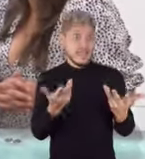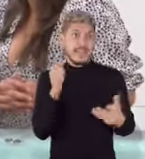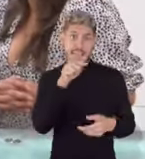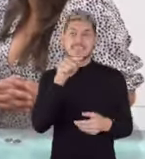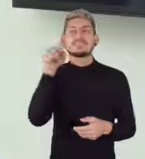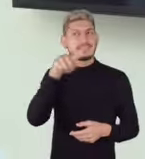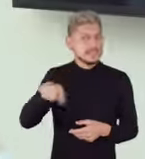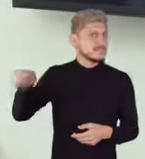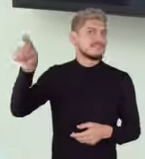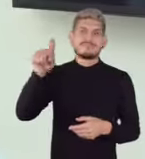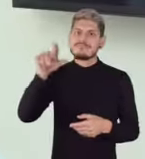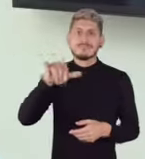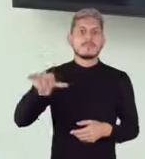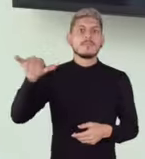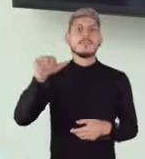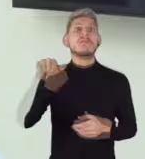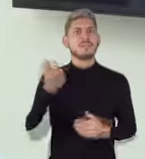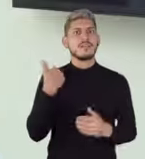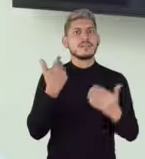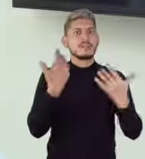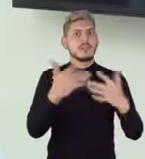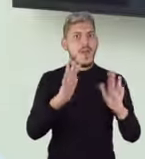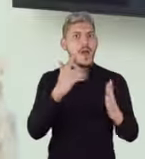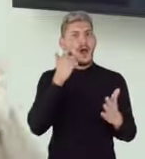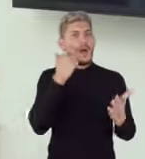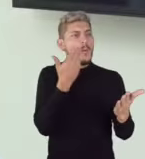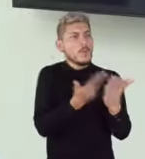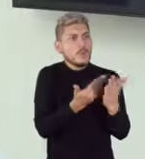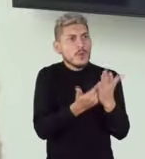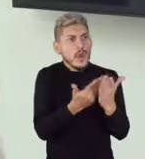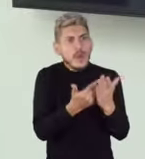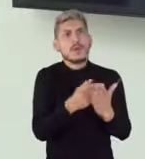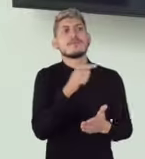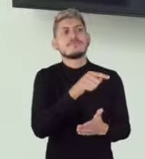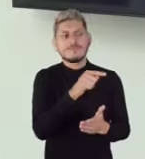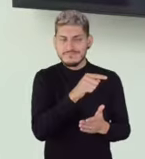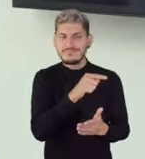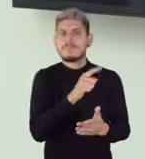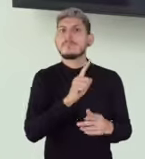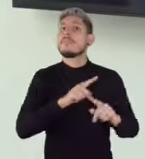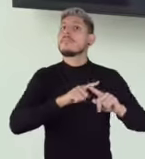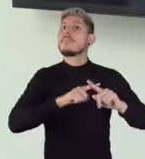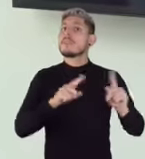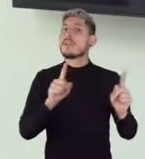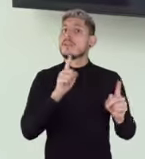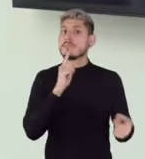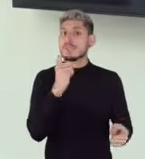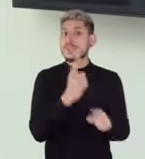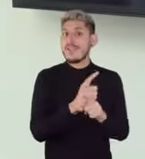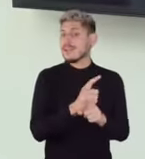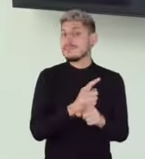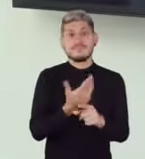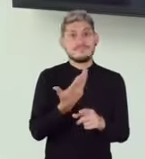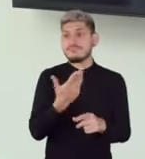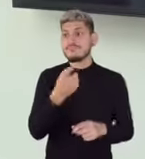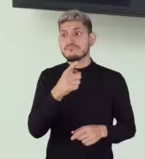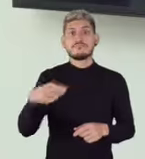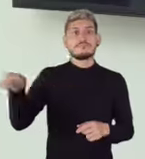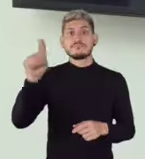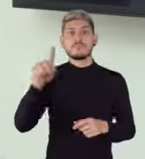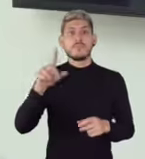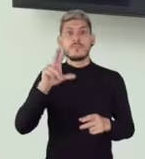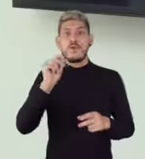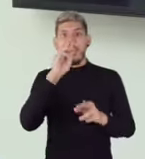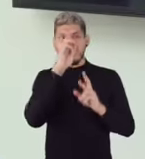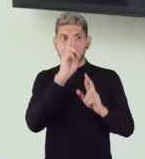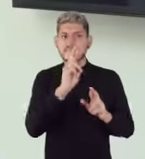y que además maltratan al usuario a diario. Tenemos videos, tenemos fotografías, tenemos evidencia. Y sin embargo, la Secretaría de Movilidad